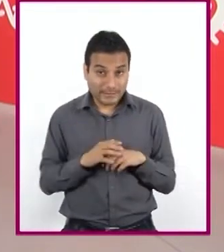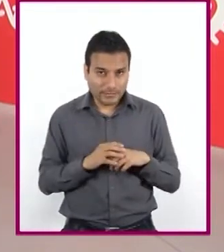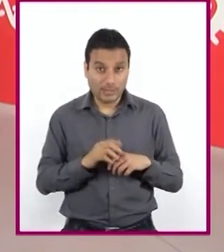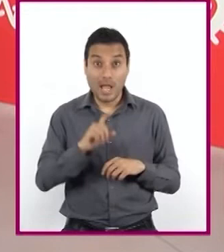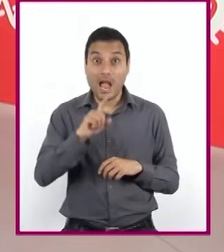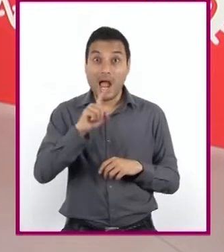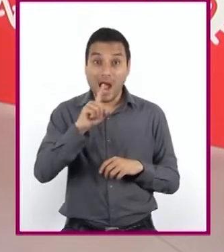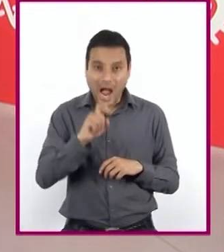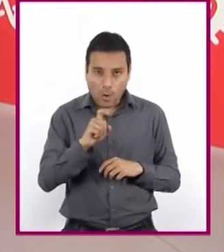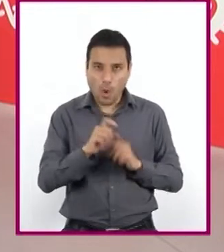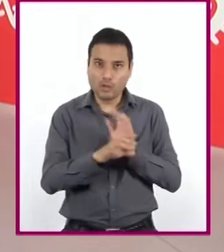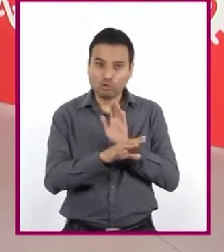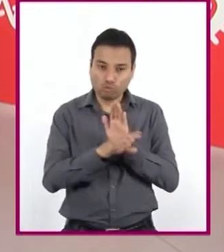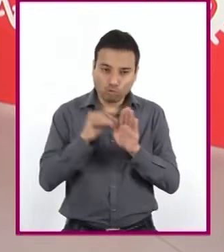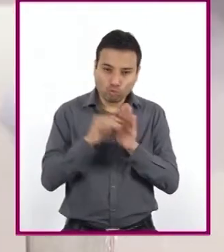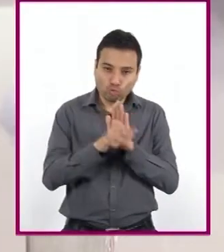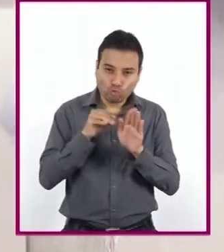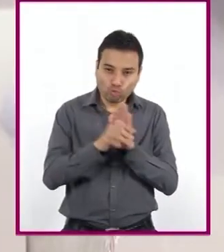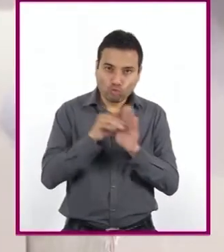agua potable disponibles.